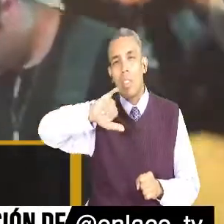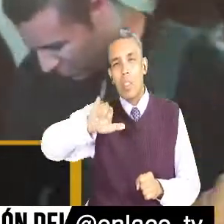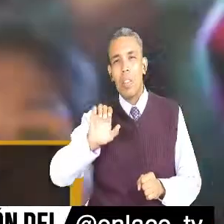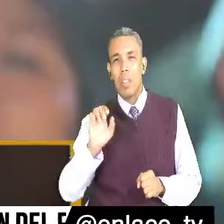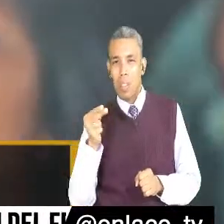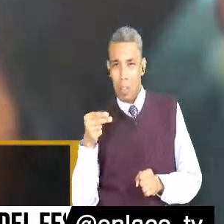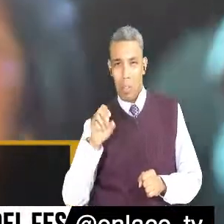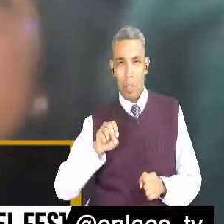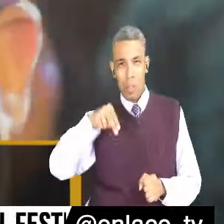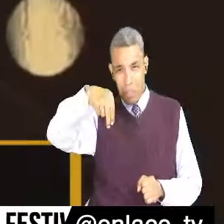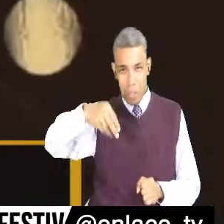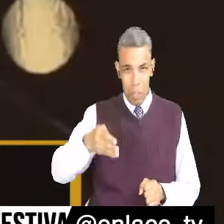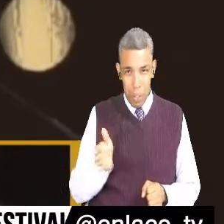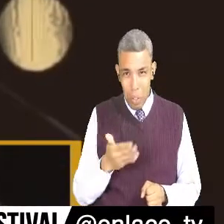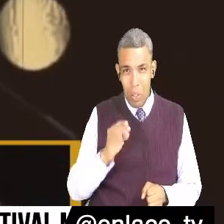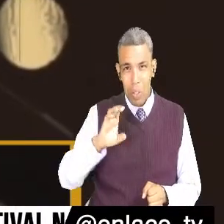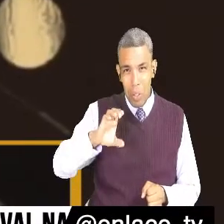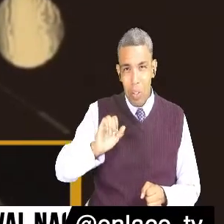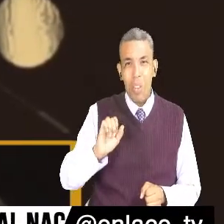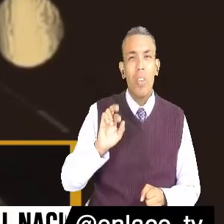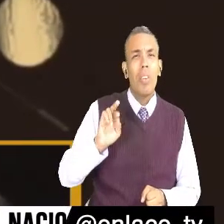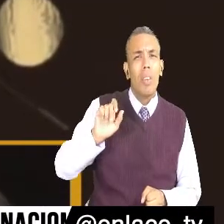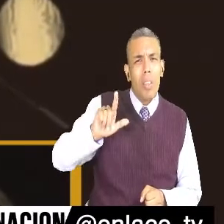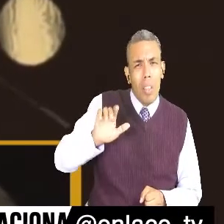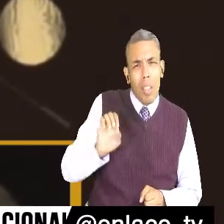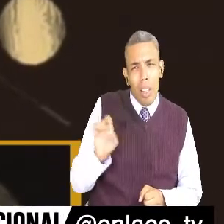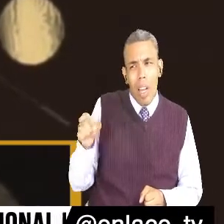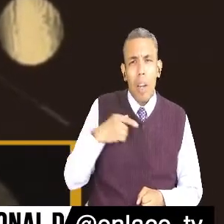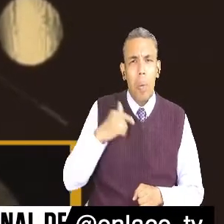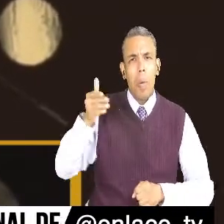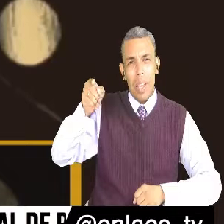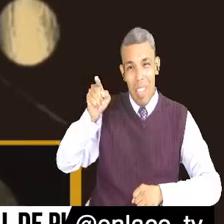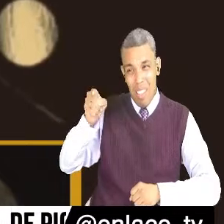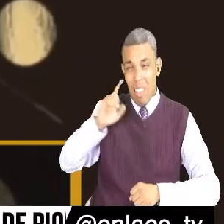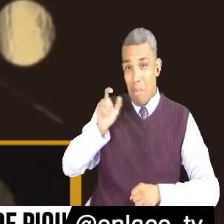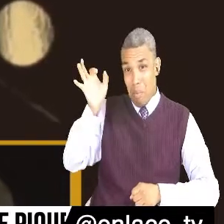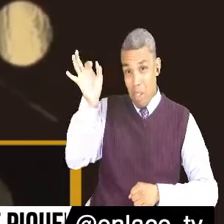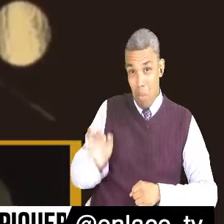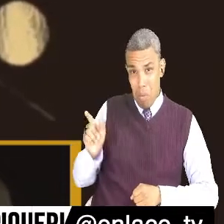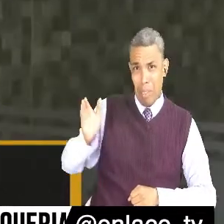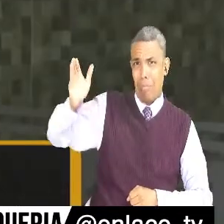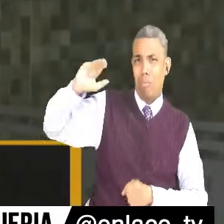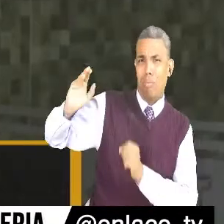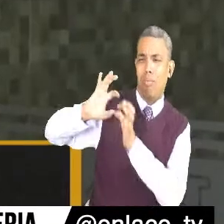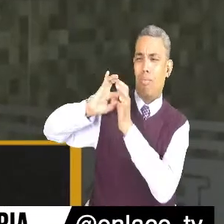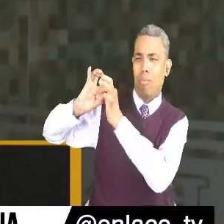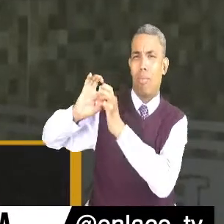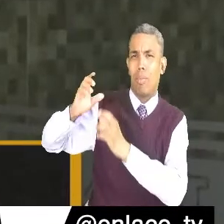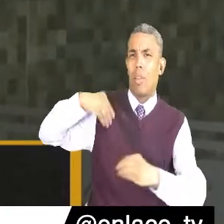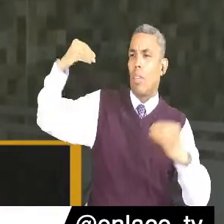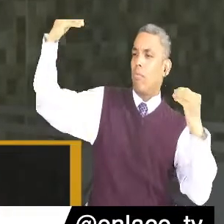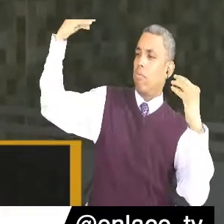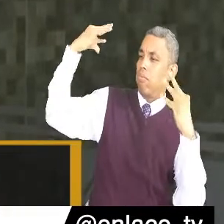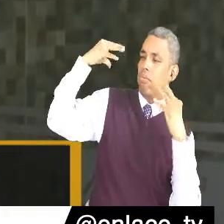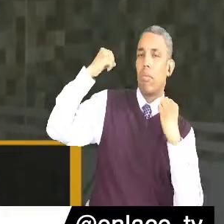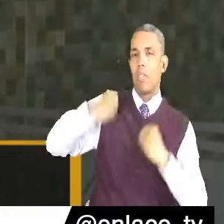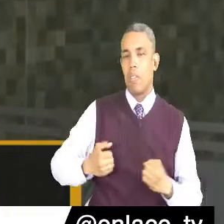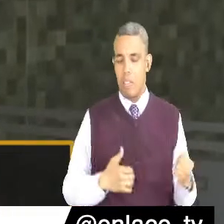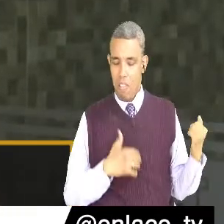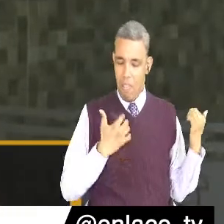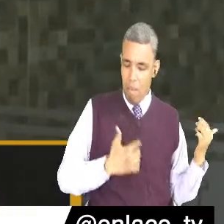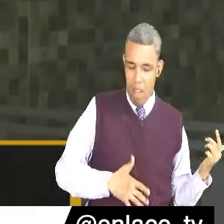que vendrá a llenarnos de esa fuerza de Dios, porque es un hombre gran, un hombre espiritual que llenará el corazón de